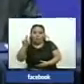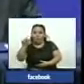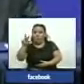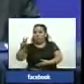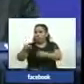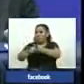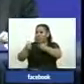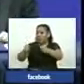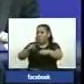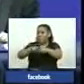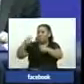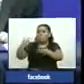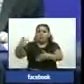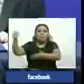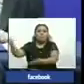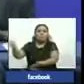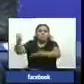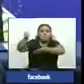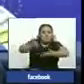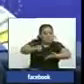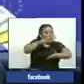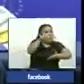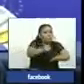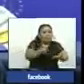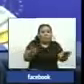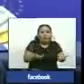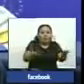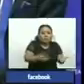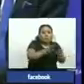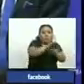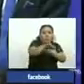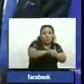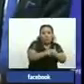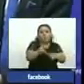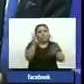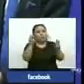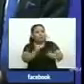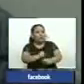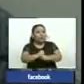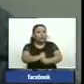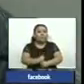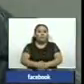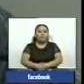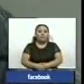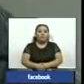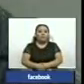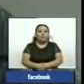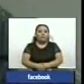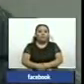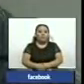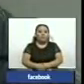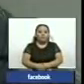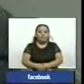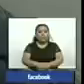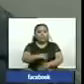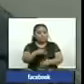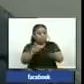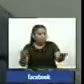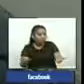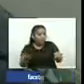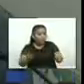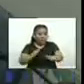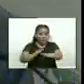millones de dólares fueron entregados para invertir en políticas sociales y de seguridad. Trabajamos en prevención,